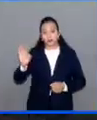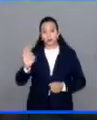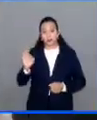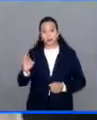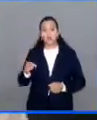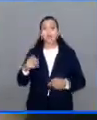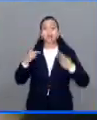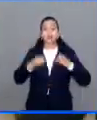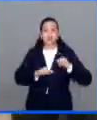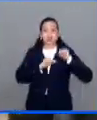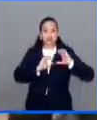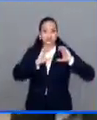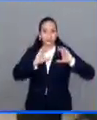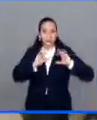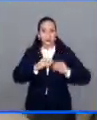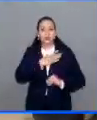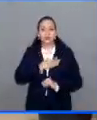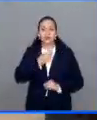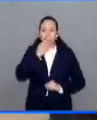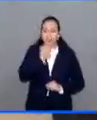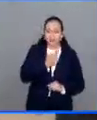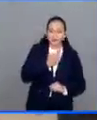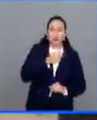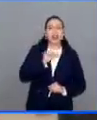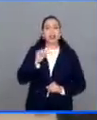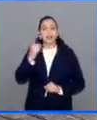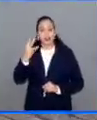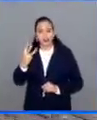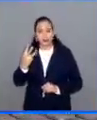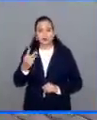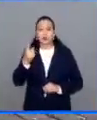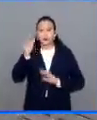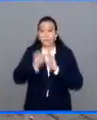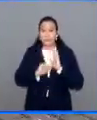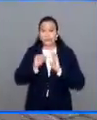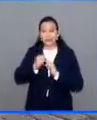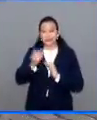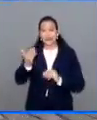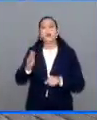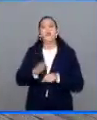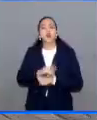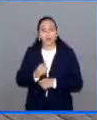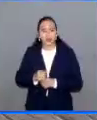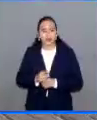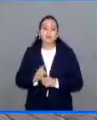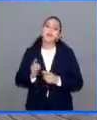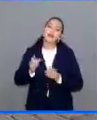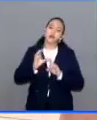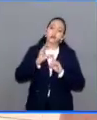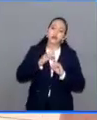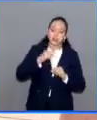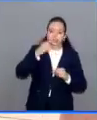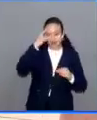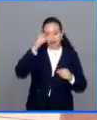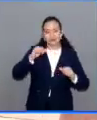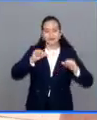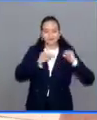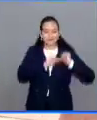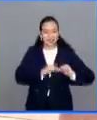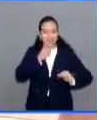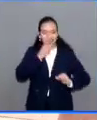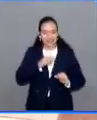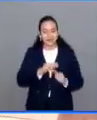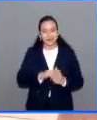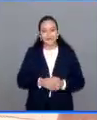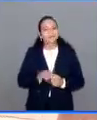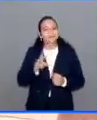reportó entre 1 y 2 suspensiones por mes, derivadas de consejos técnicos que señalan no responden a las